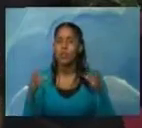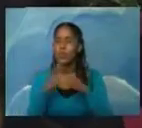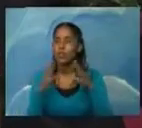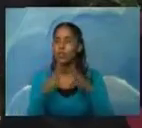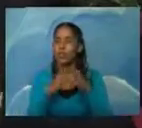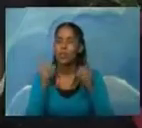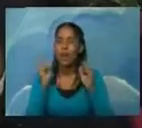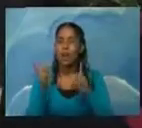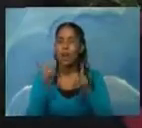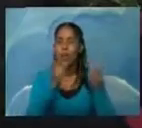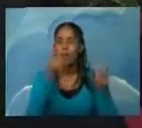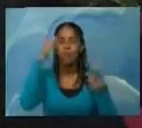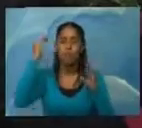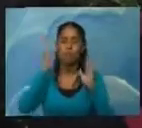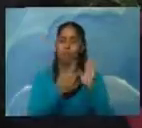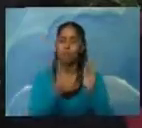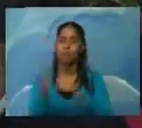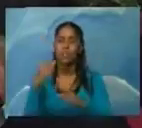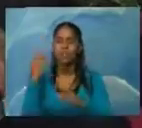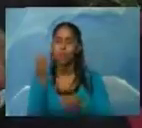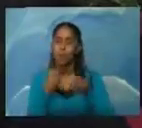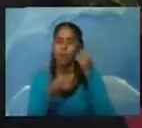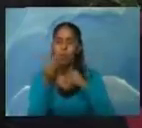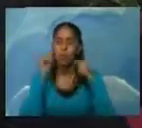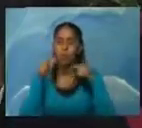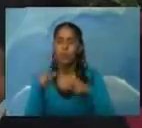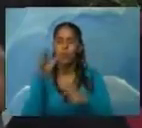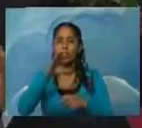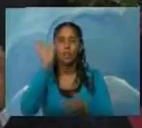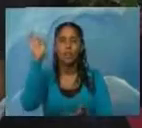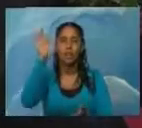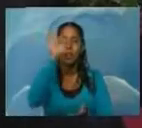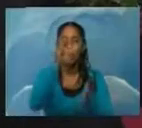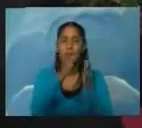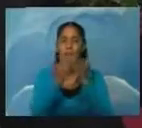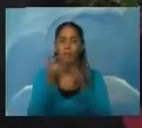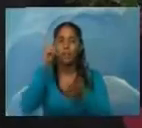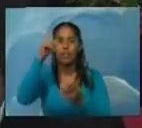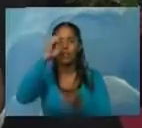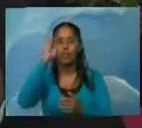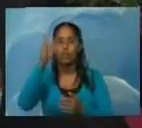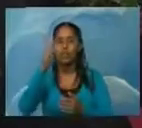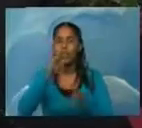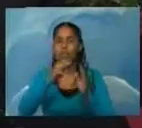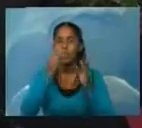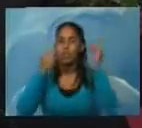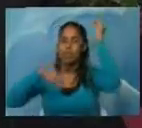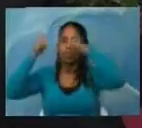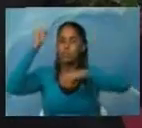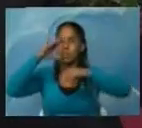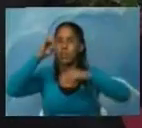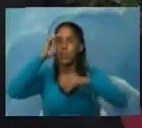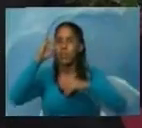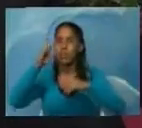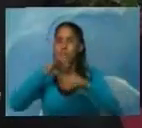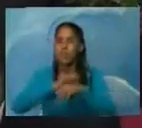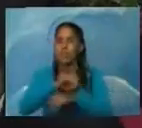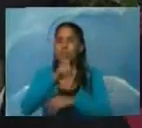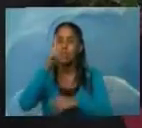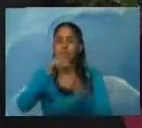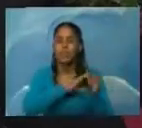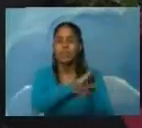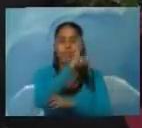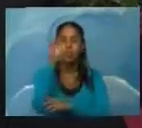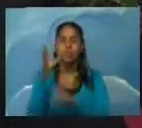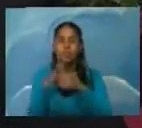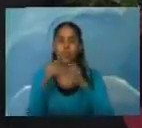La orden para comer. ¿Qué vamos a comer? Lo que hoy estamos haciendo. La palabra del Señor. El maná que Dios desciende del cielo todos